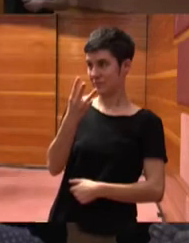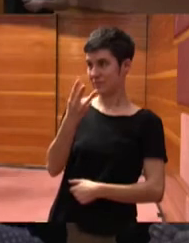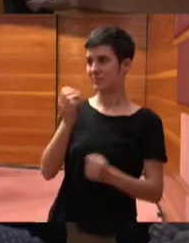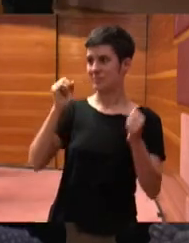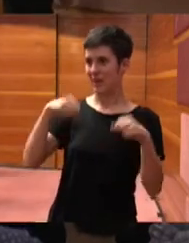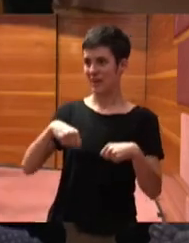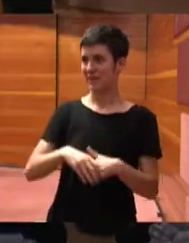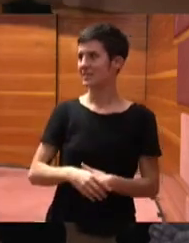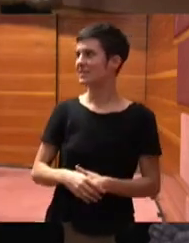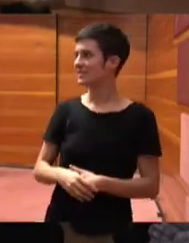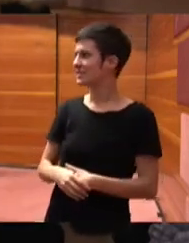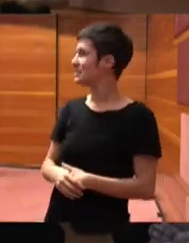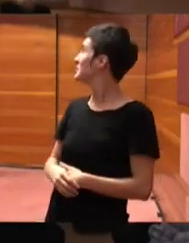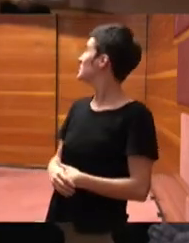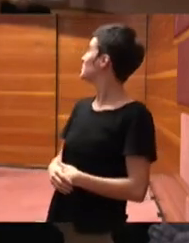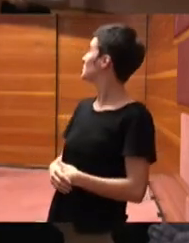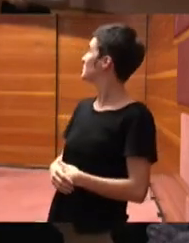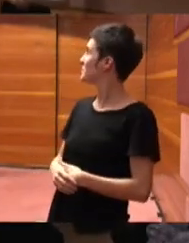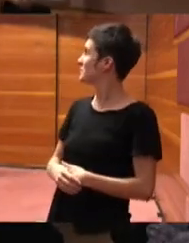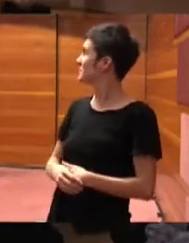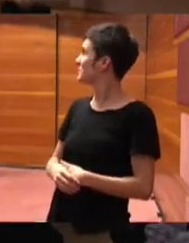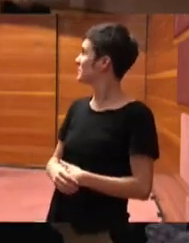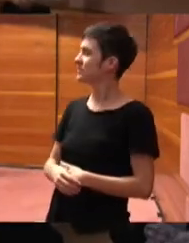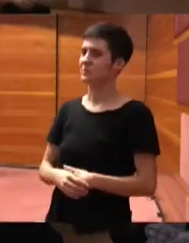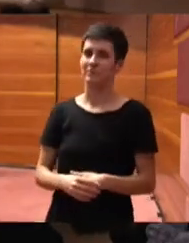¿Vale? No vine a mirar.